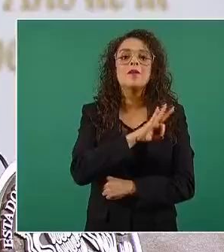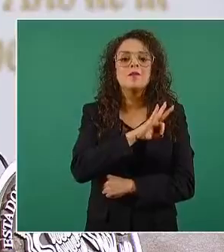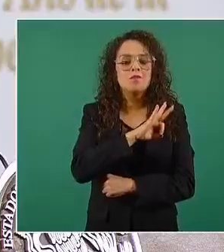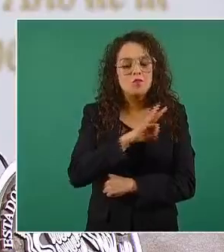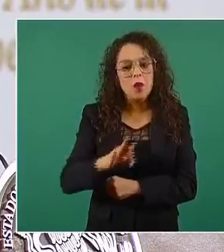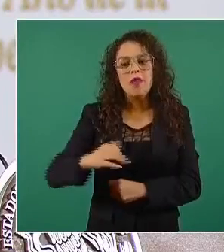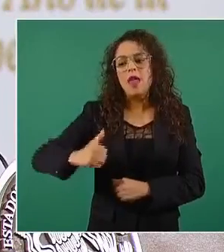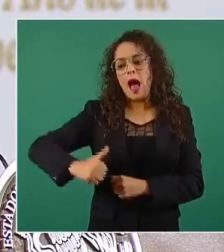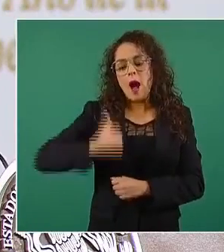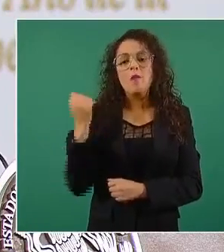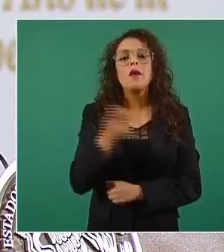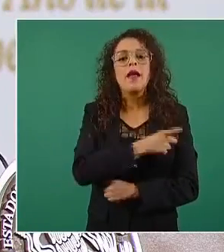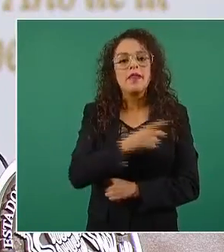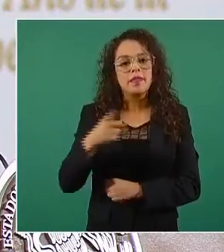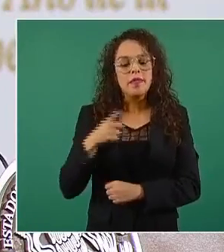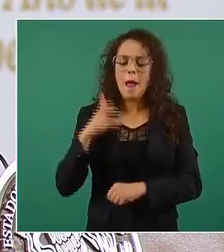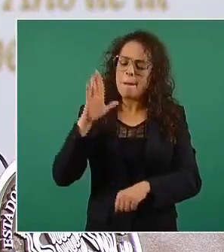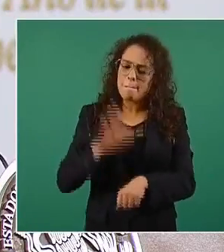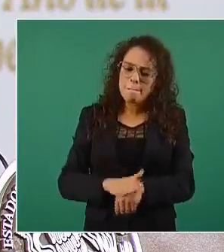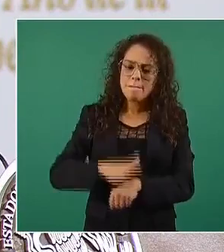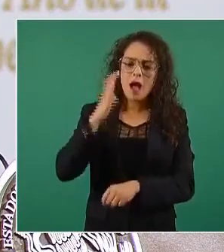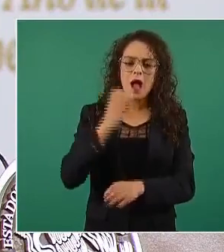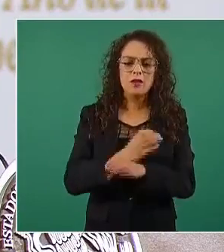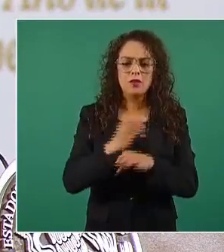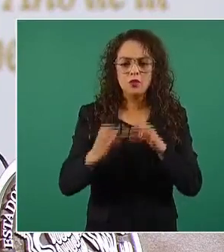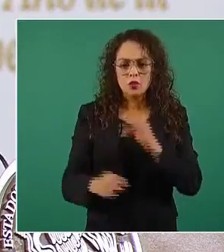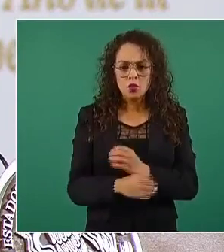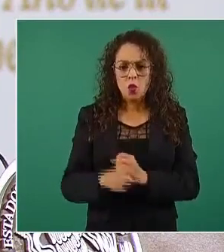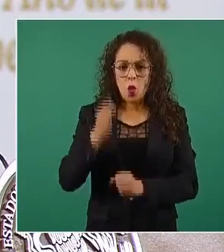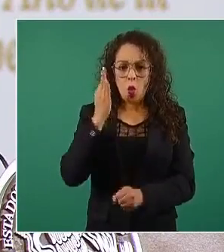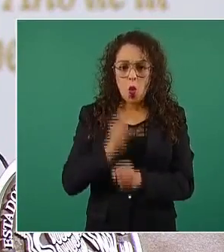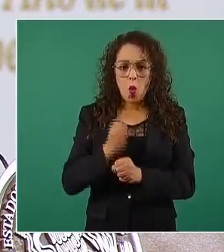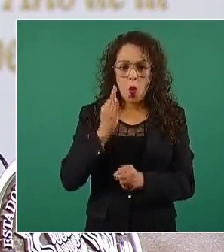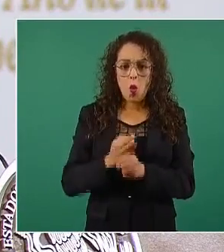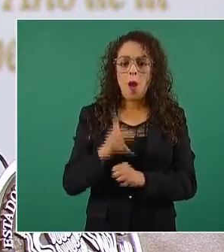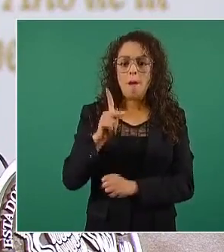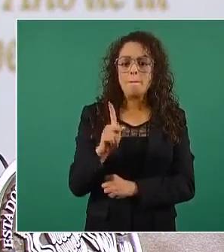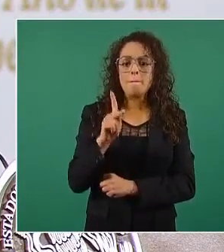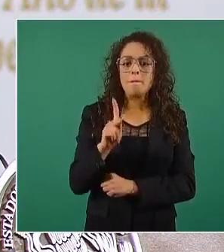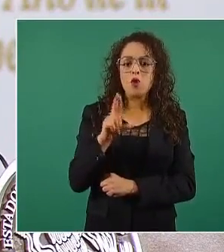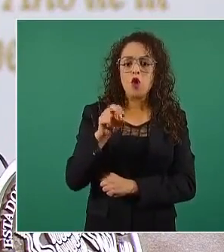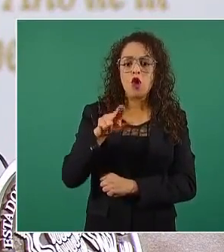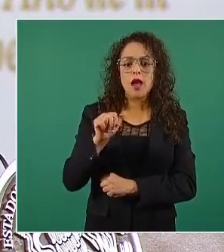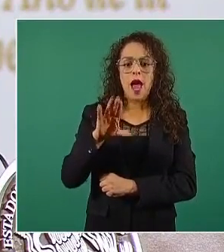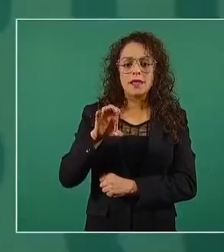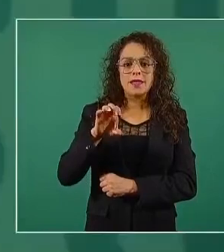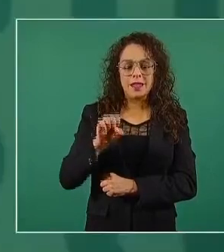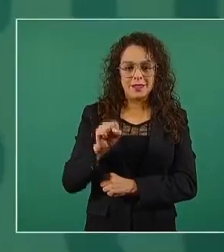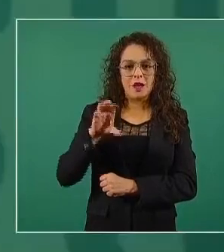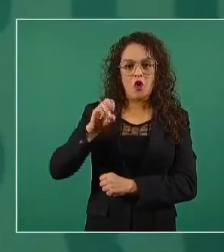cosas. En CONAFE estamos aprovechando el programa PRONACES de CONACYT,